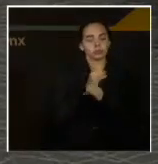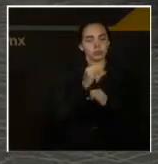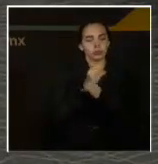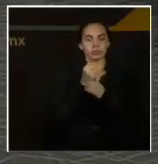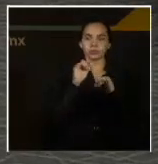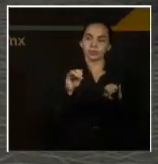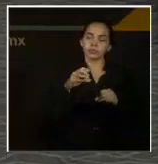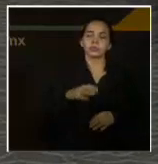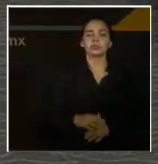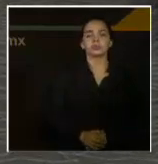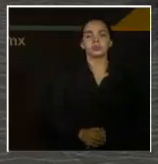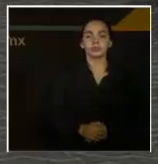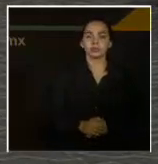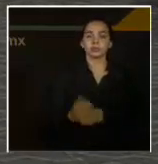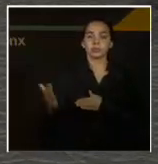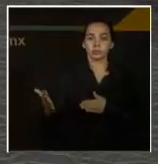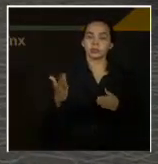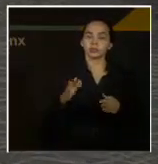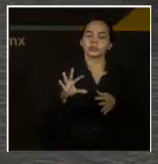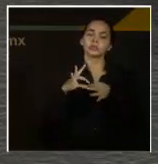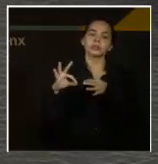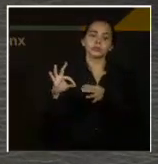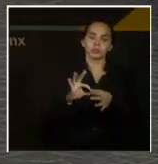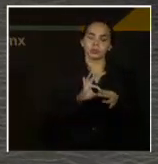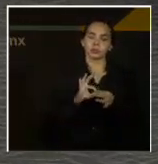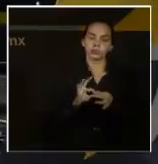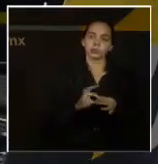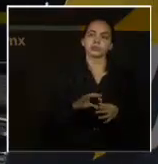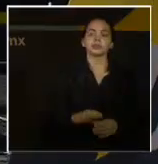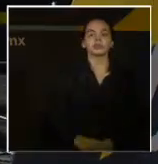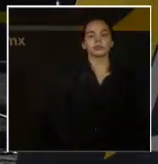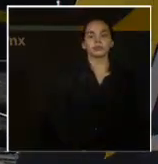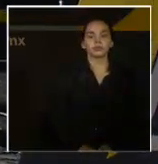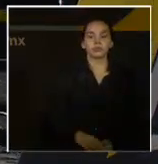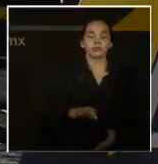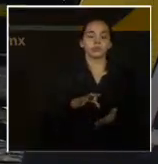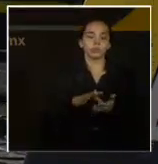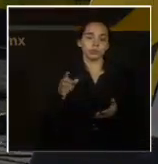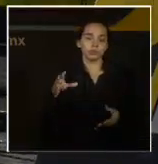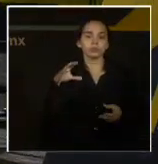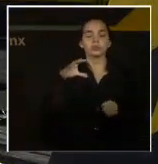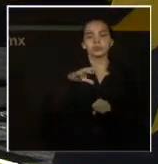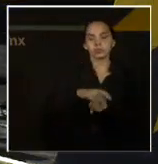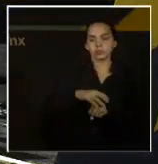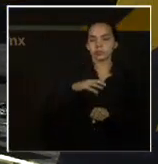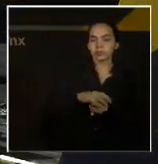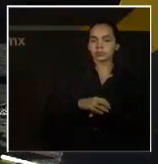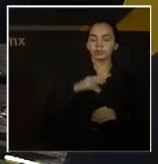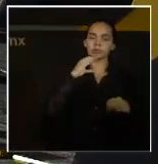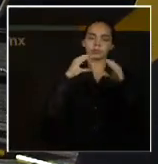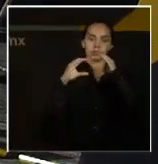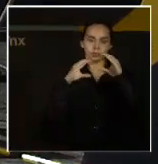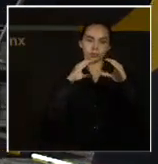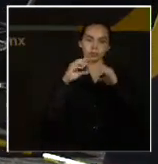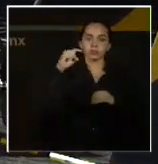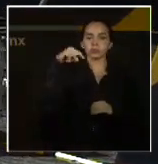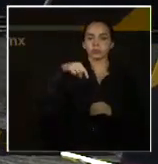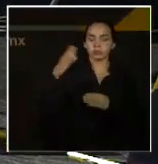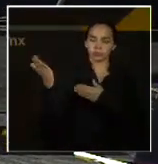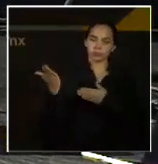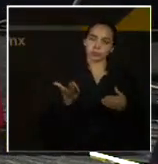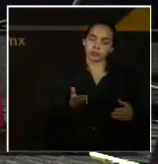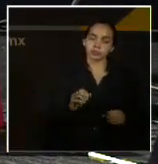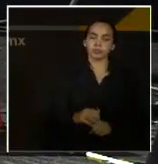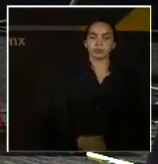sociales, a quienes son parte de organismos de la sociedad civil, a quienes son los amigos de los medios de comunicación que hoy nos